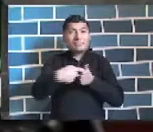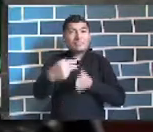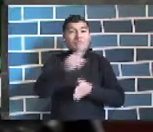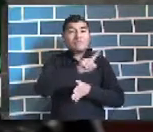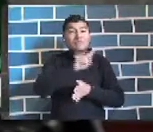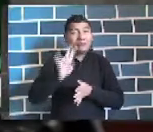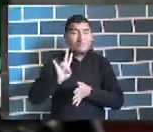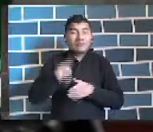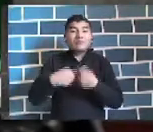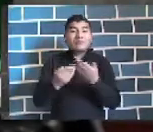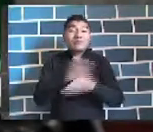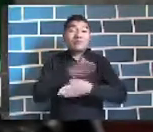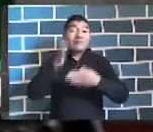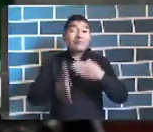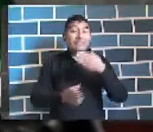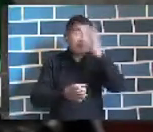fe?